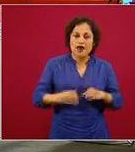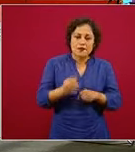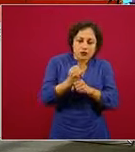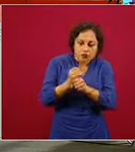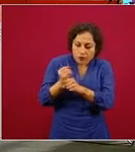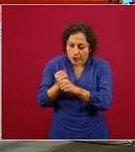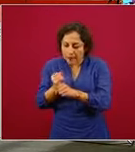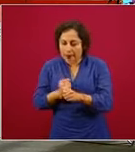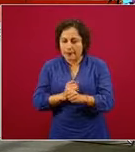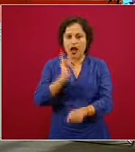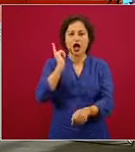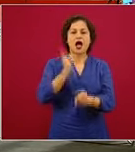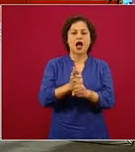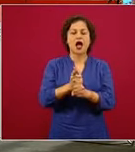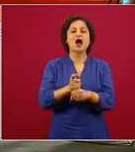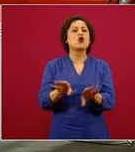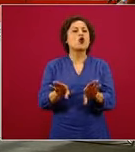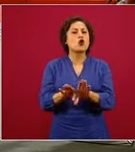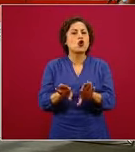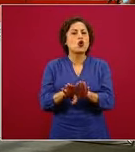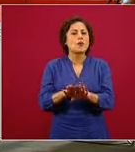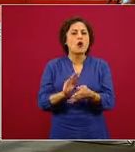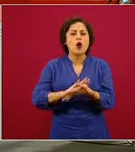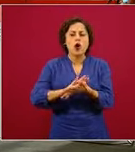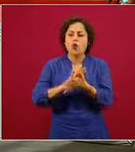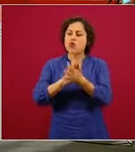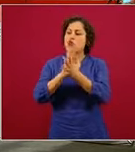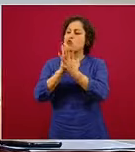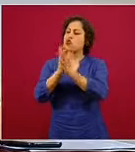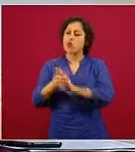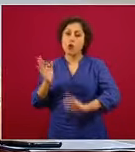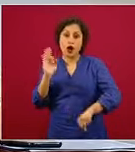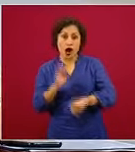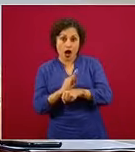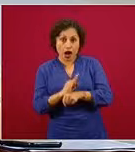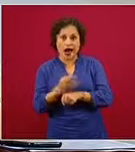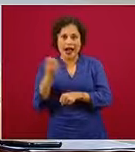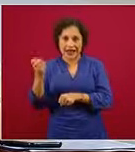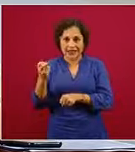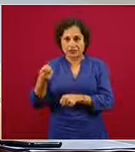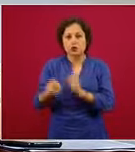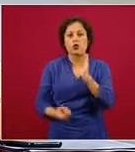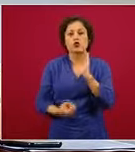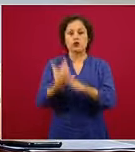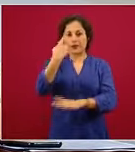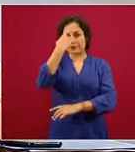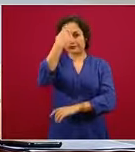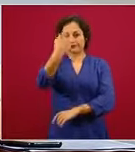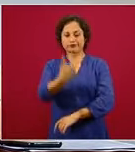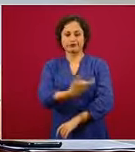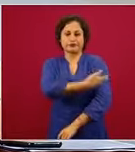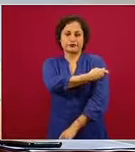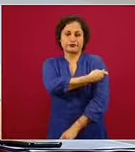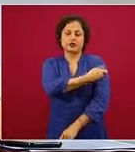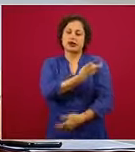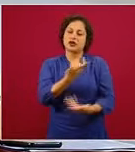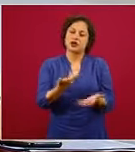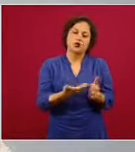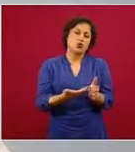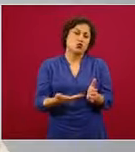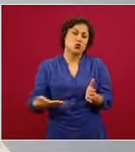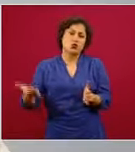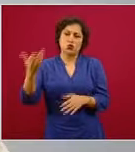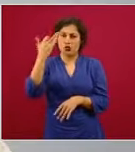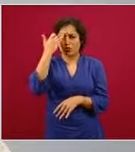poder entender el desarrollo de una vacuna. Está muy lejos de solo ubicarse en